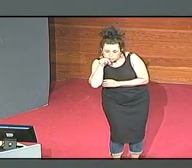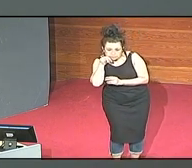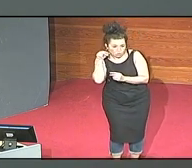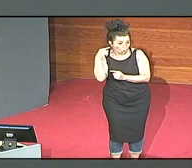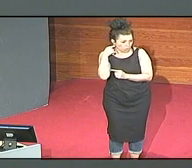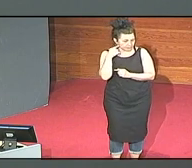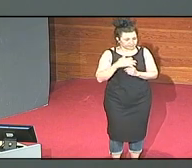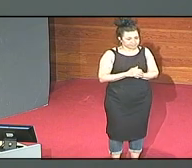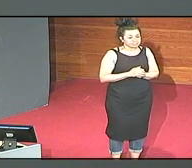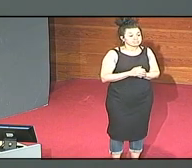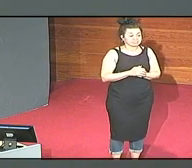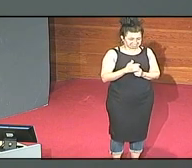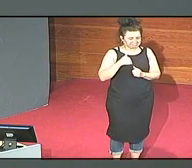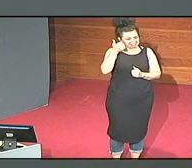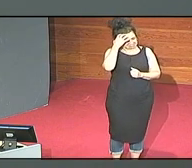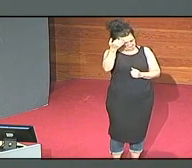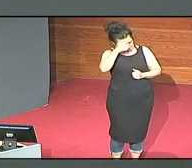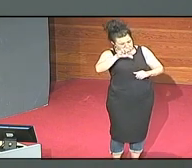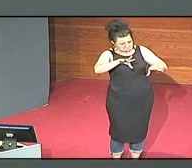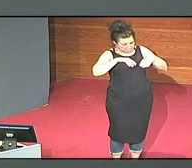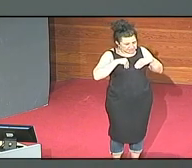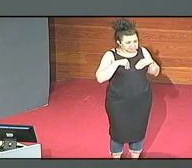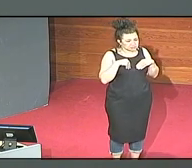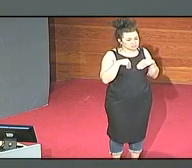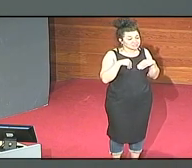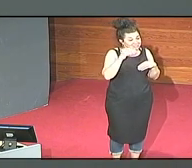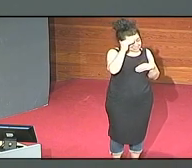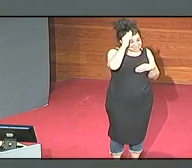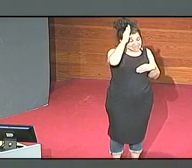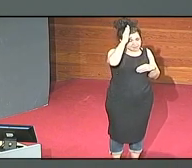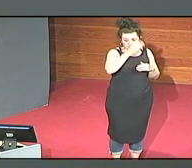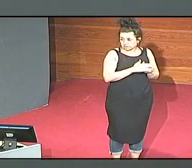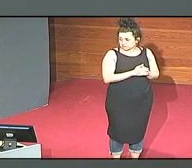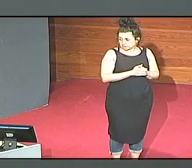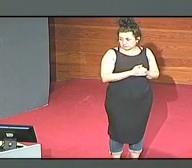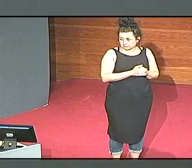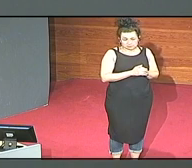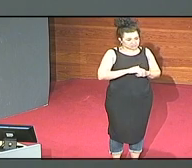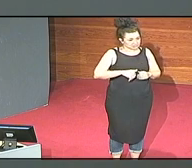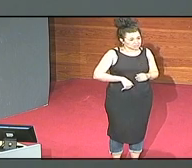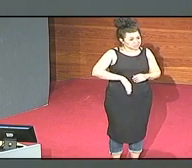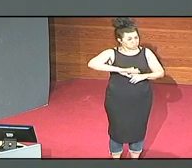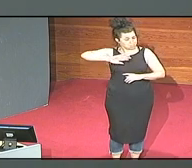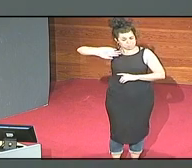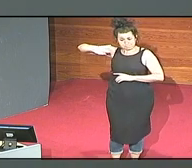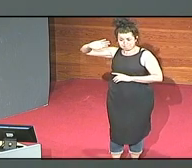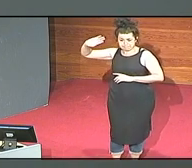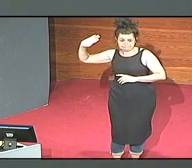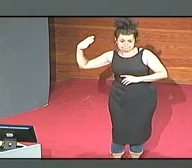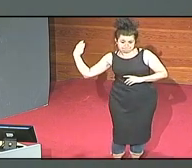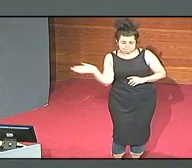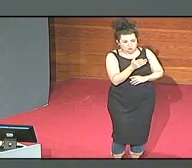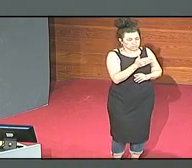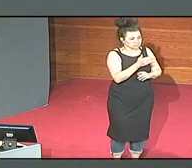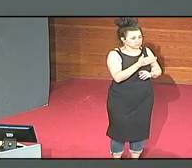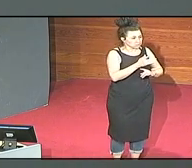y cuando estaba suficientemente cerca de su ido el sabio alzó la mano y le pegó un tortazo que se escuchó en todo